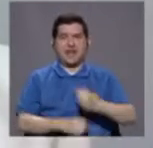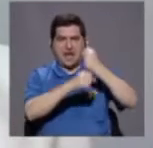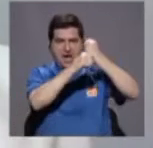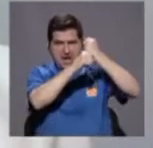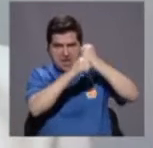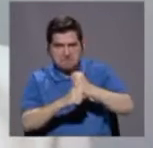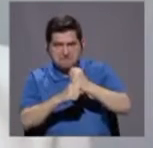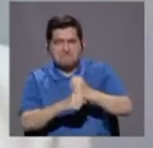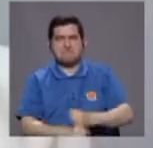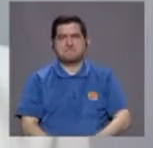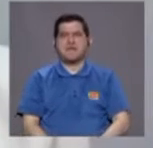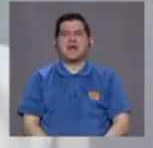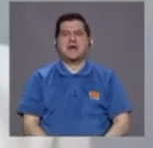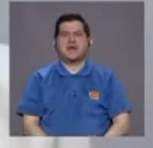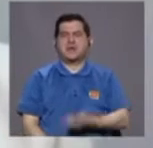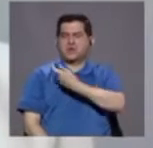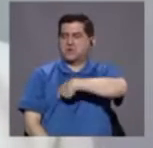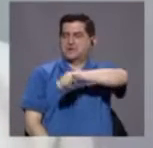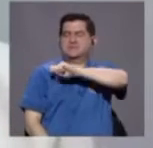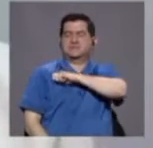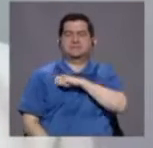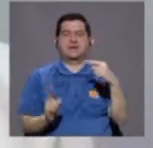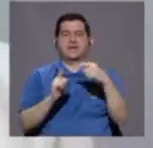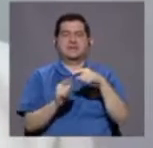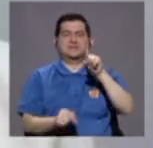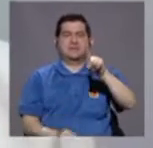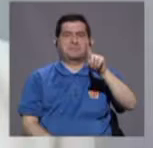durante la mayor parte del periodo colonial